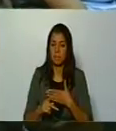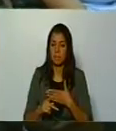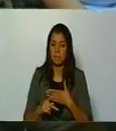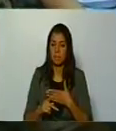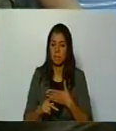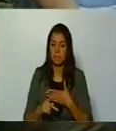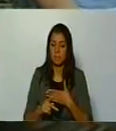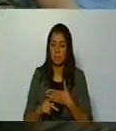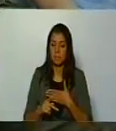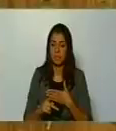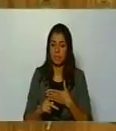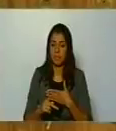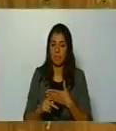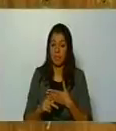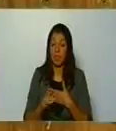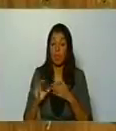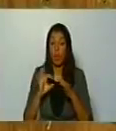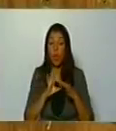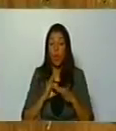Y una mayor unidad.